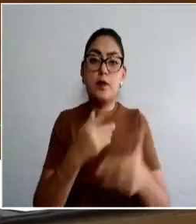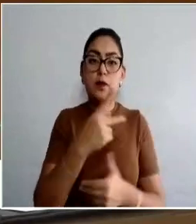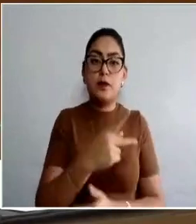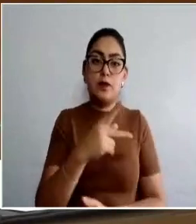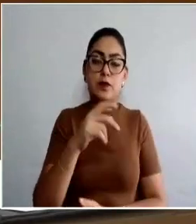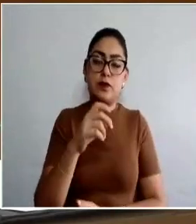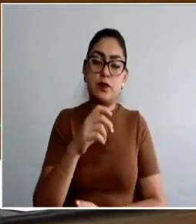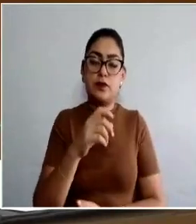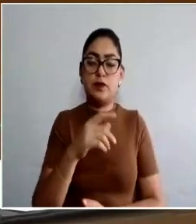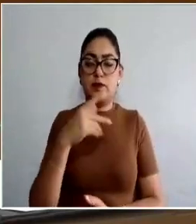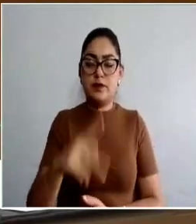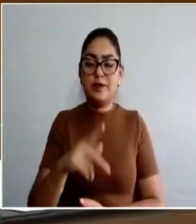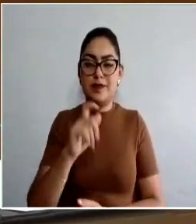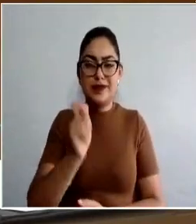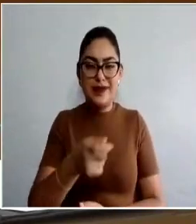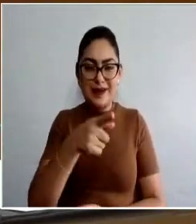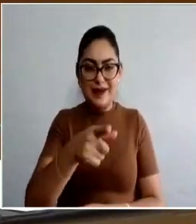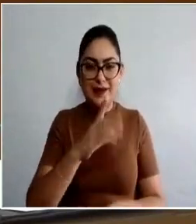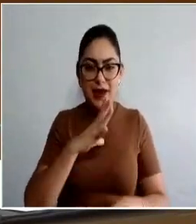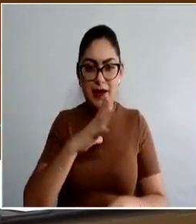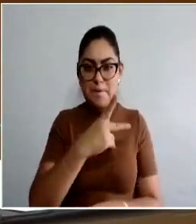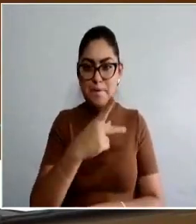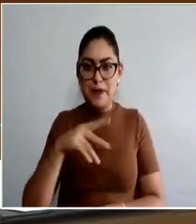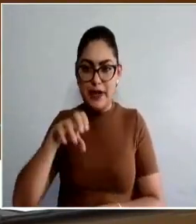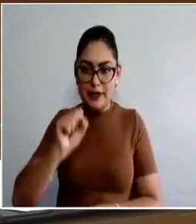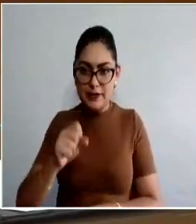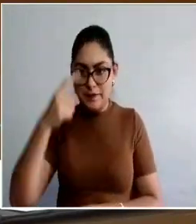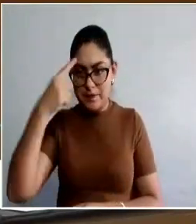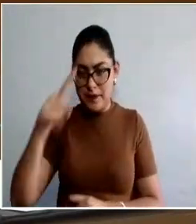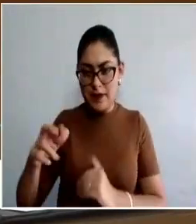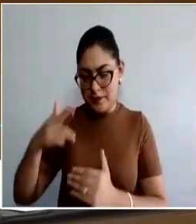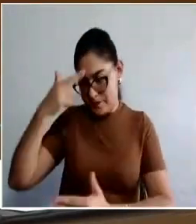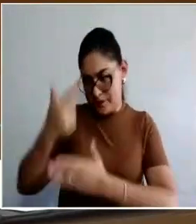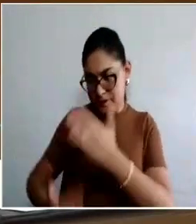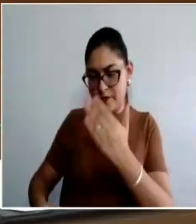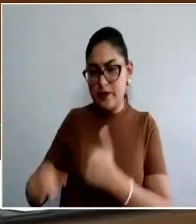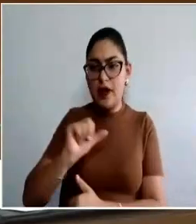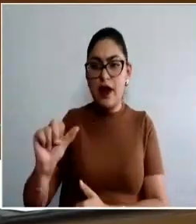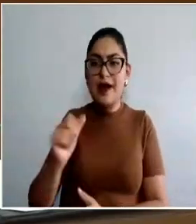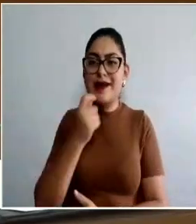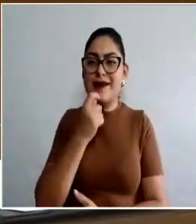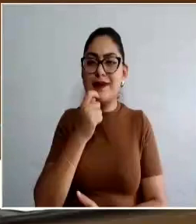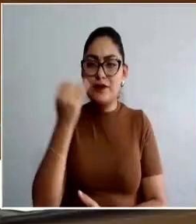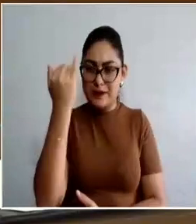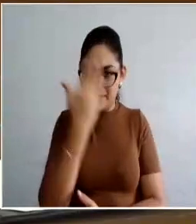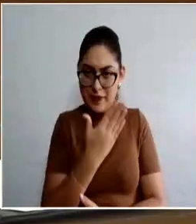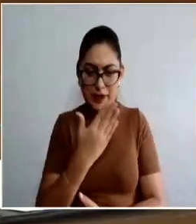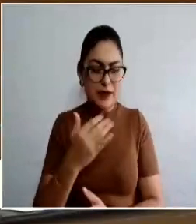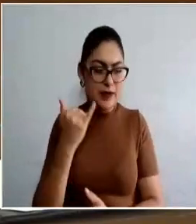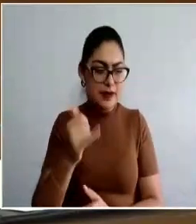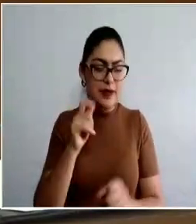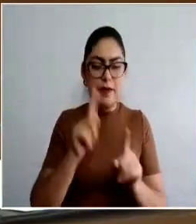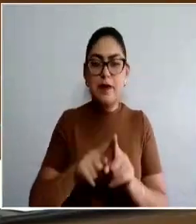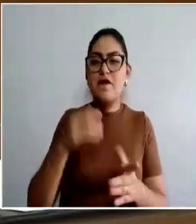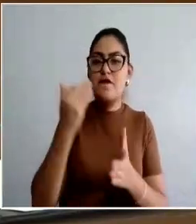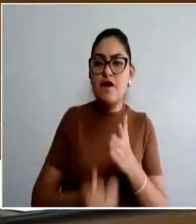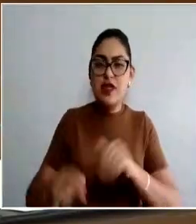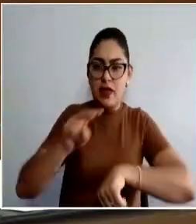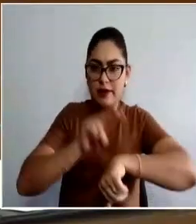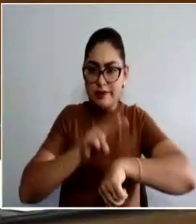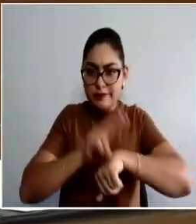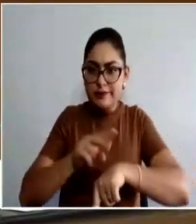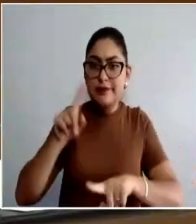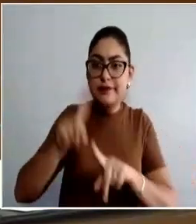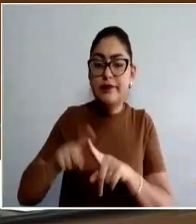vulneración al interés superior de la niñez y la consecuencia de culpa inv vigilando de morena ya que de las imágenes que fueron